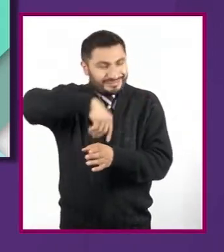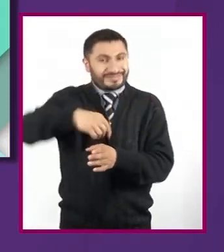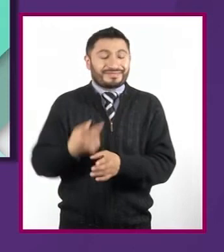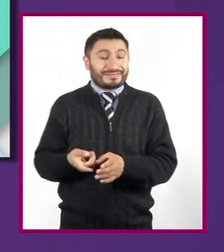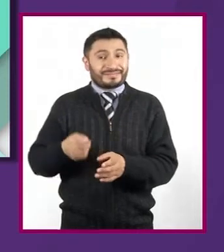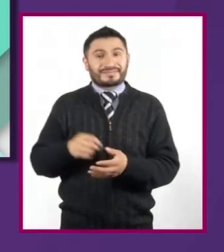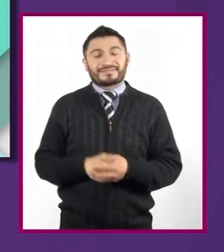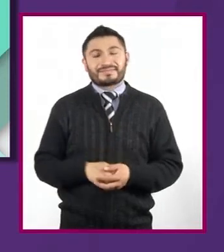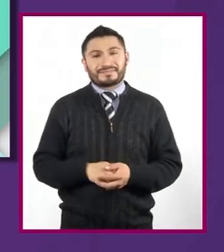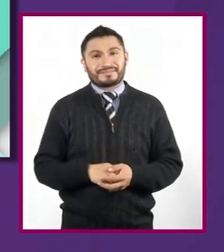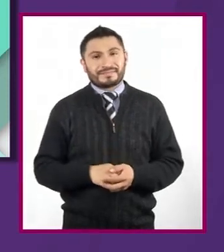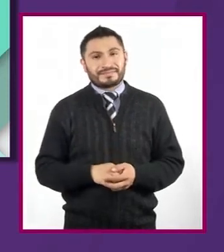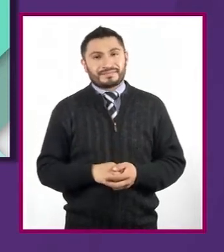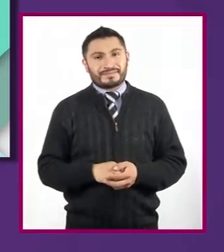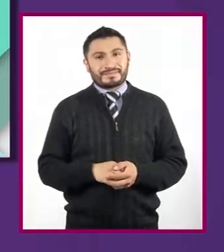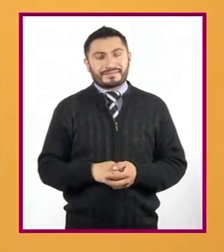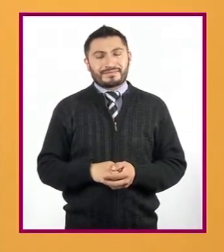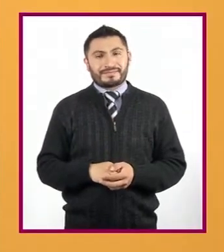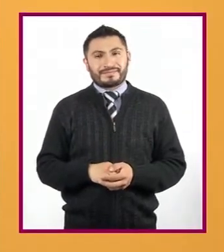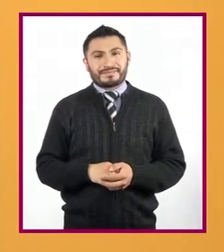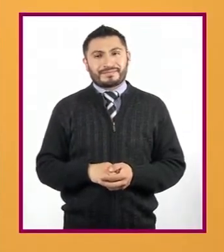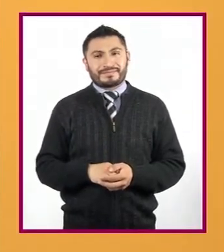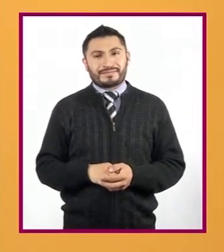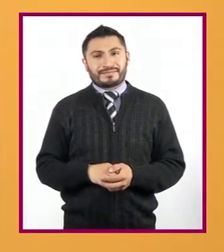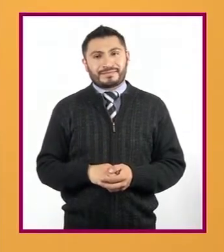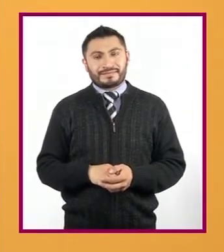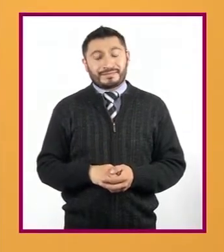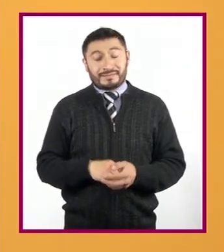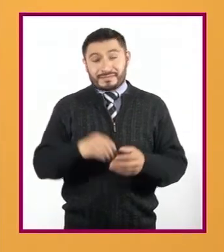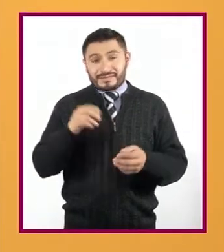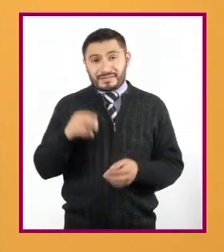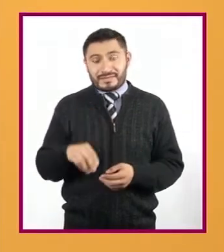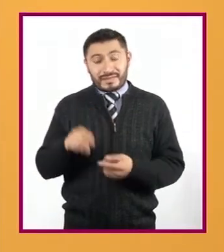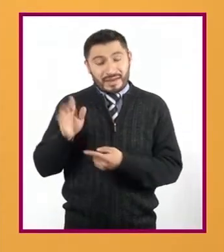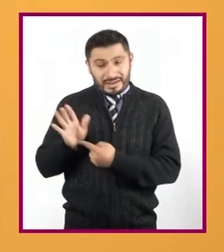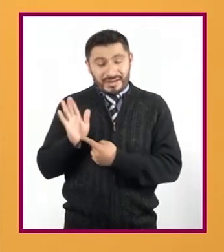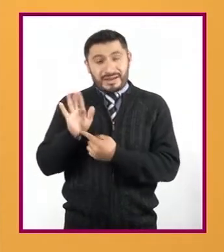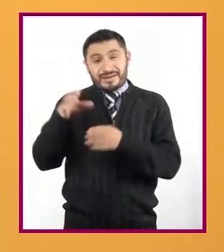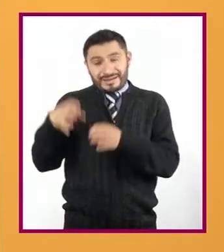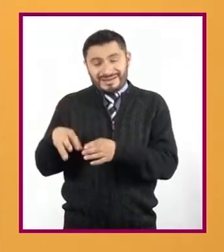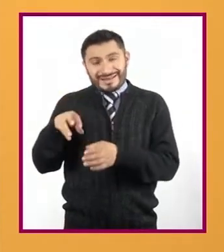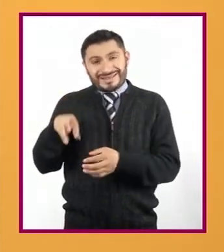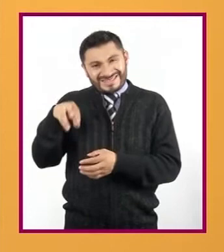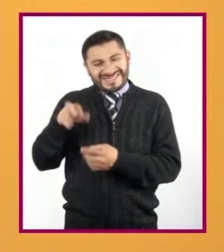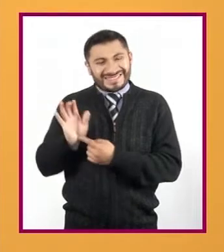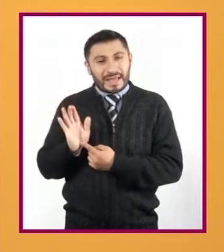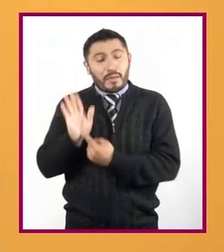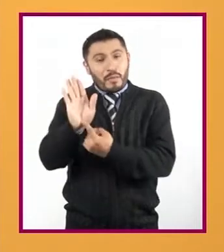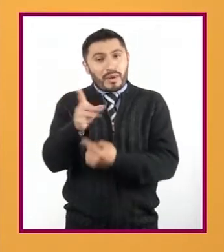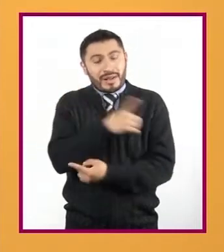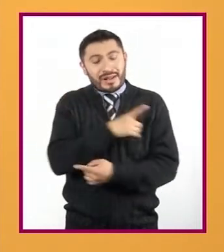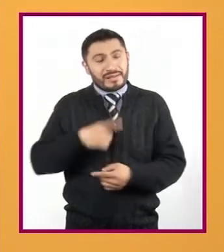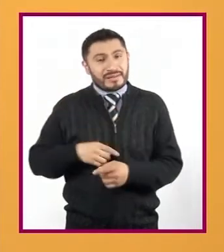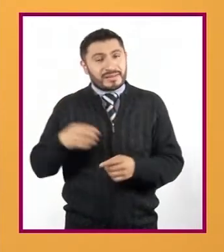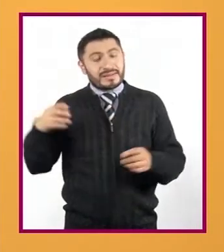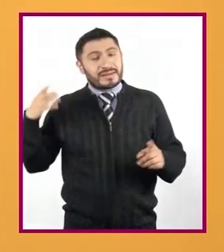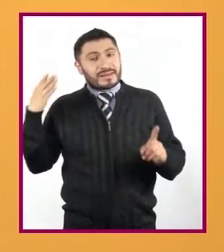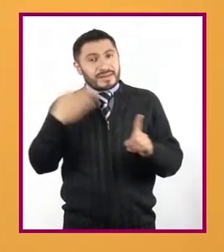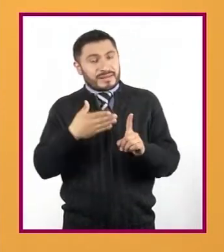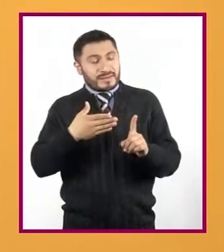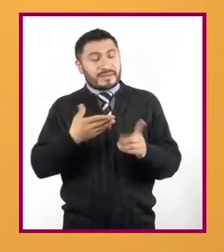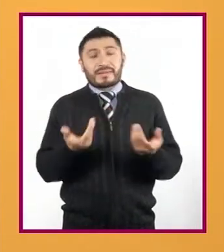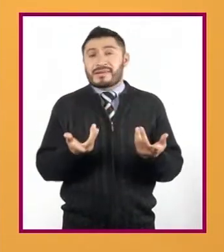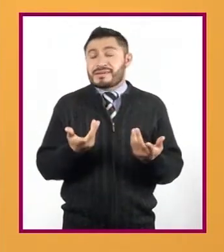de un universo o población. La muestra debe lograr una representación adecuada del